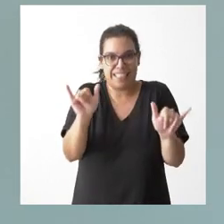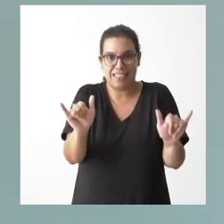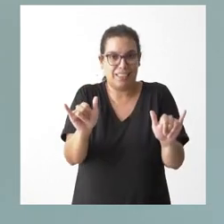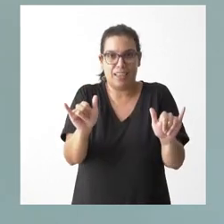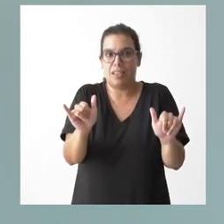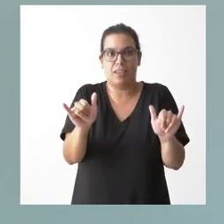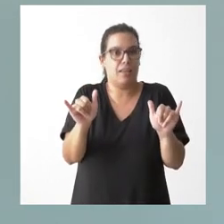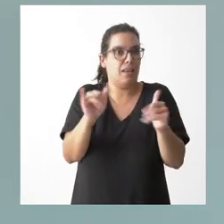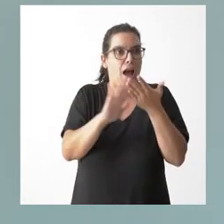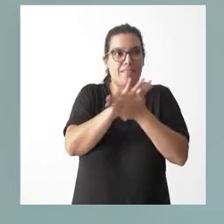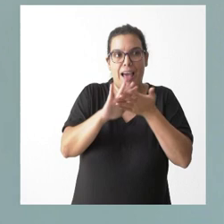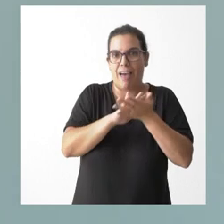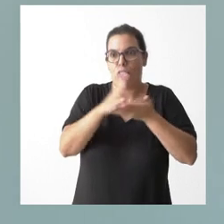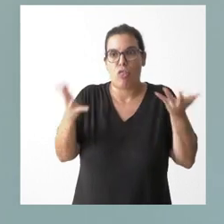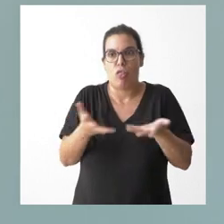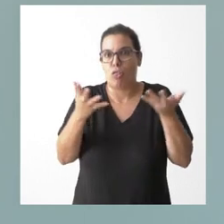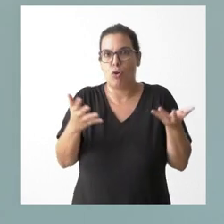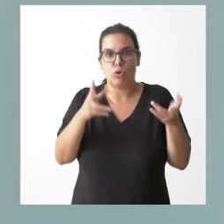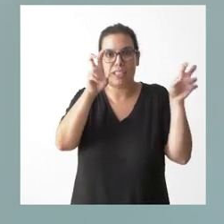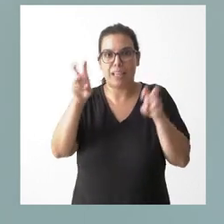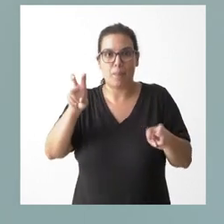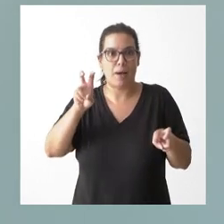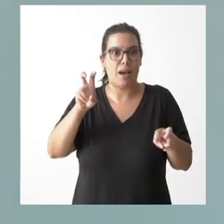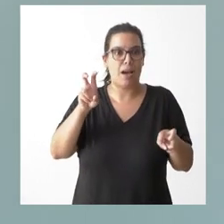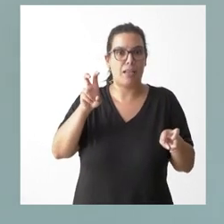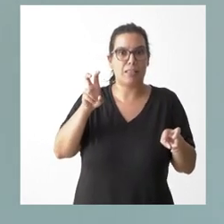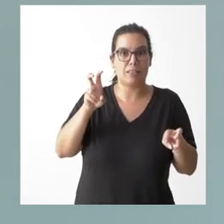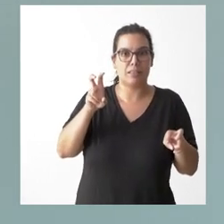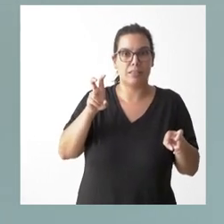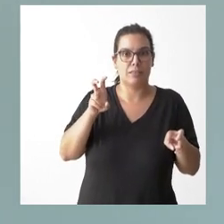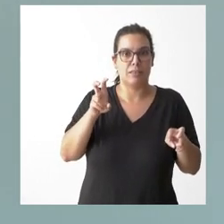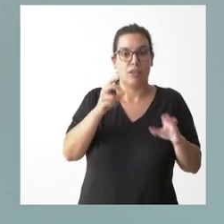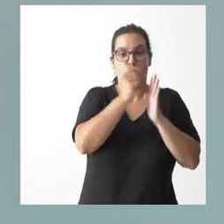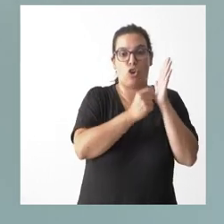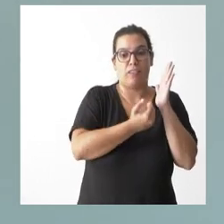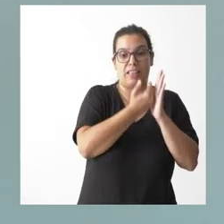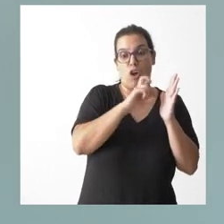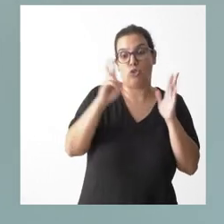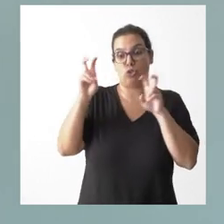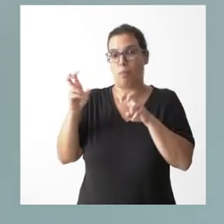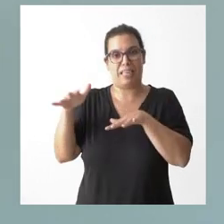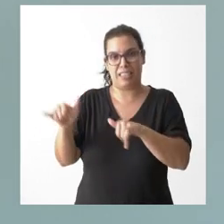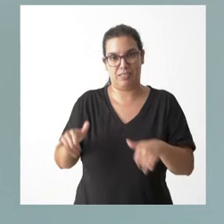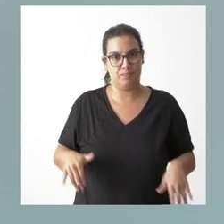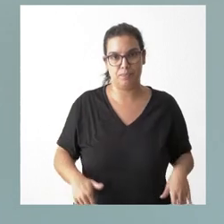sido de los asuntos que figuraban también como asuntos fuera del orden del día.